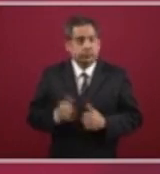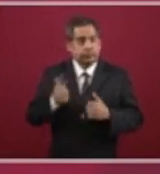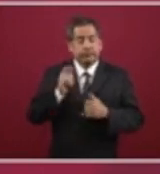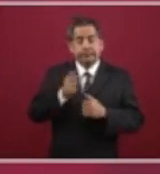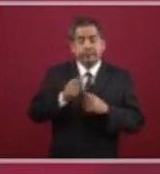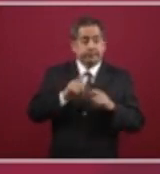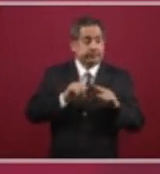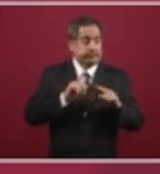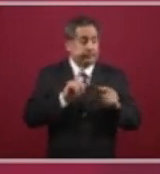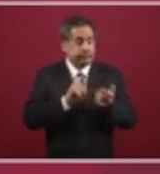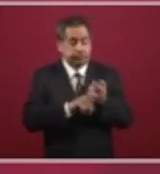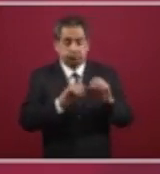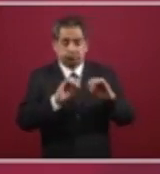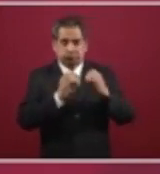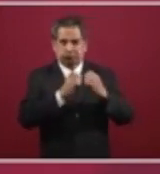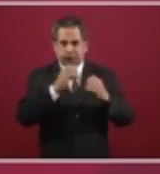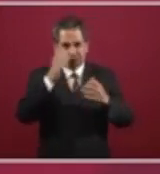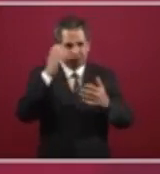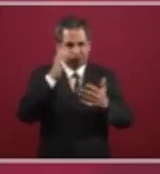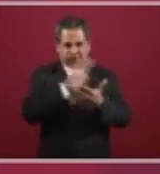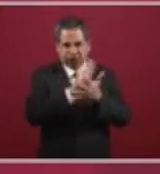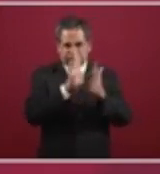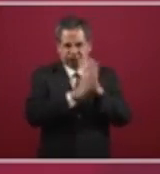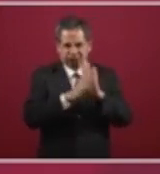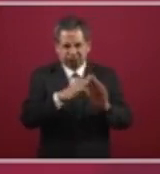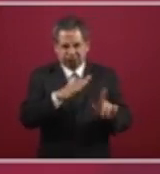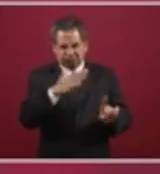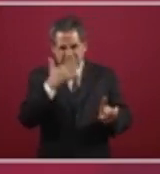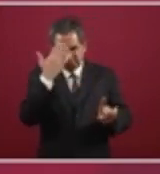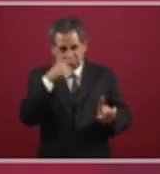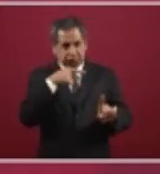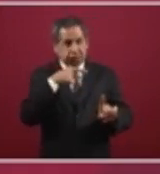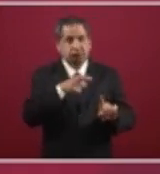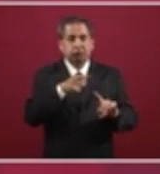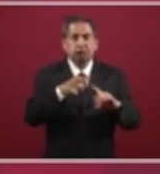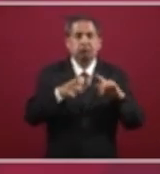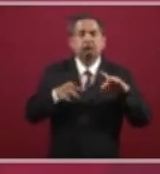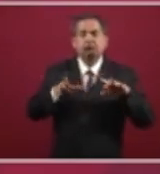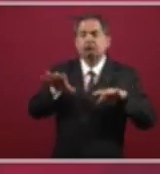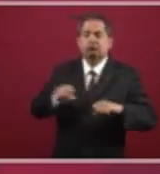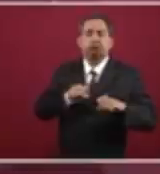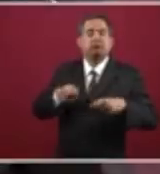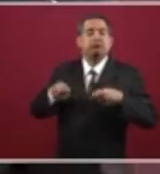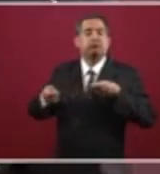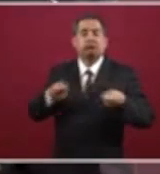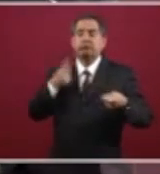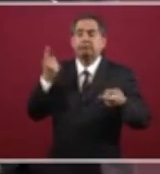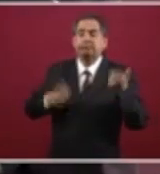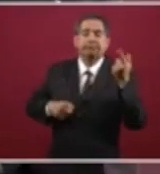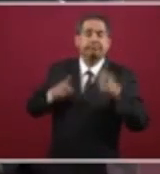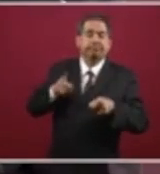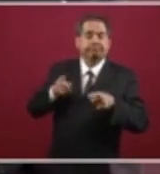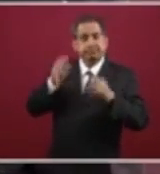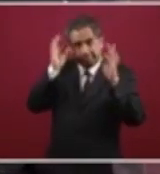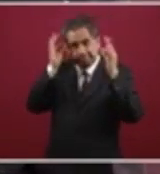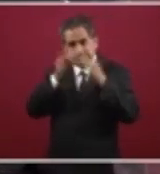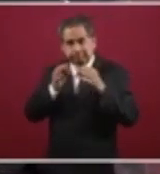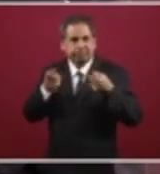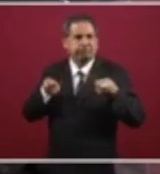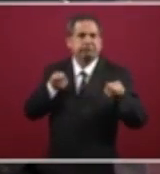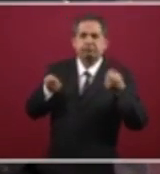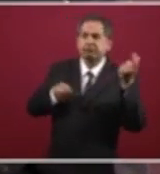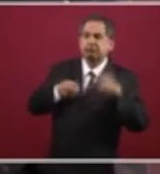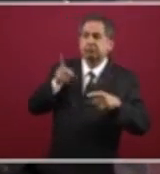organizaciones del crimen organizado tenían el control de puestos